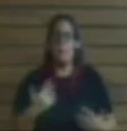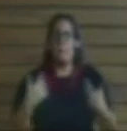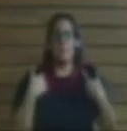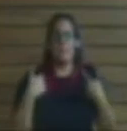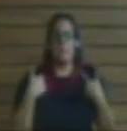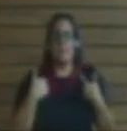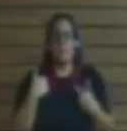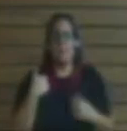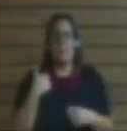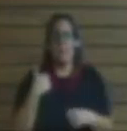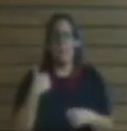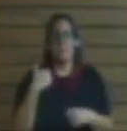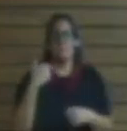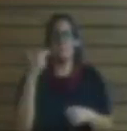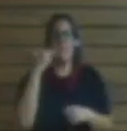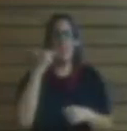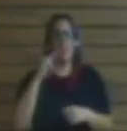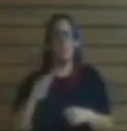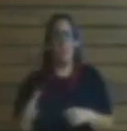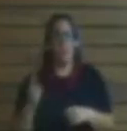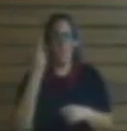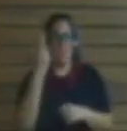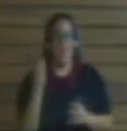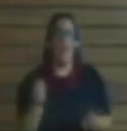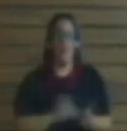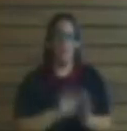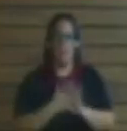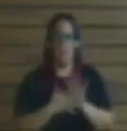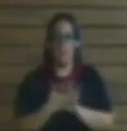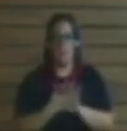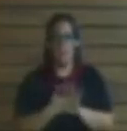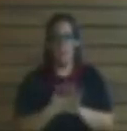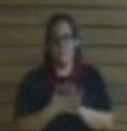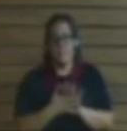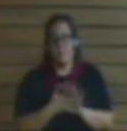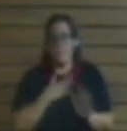volver a hablar. A mí, lo que me parece en este asunto